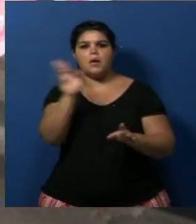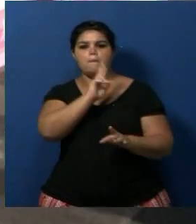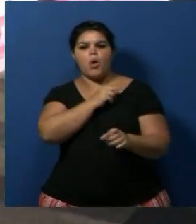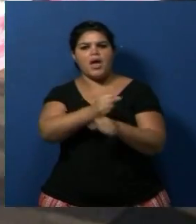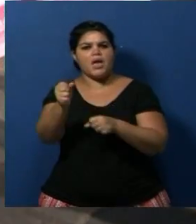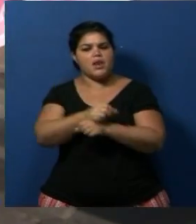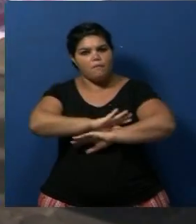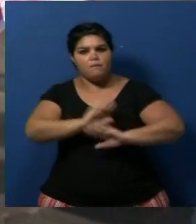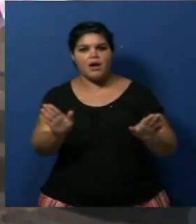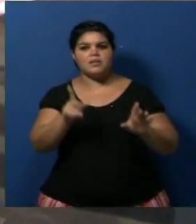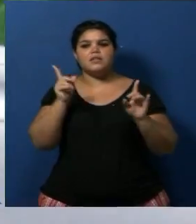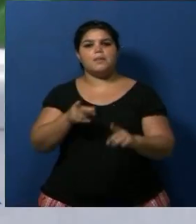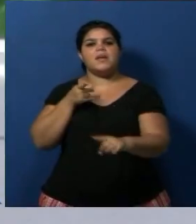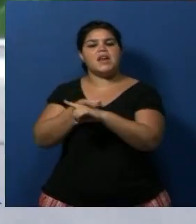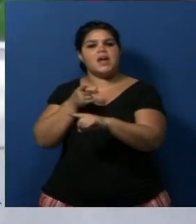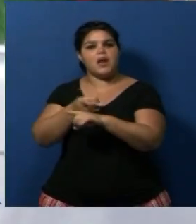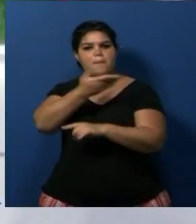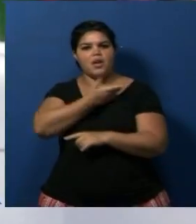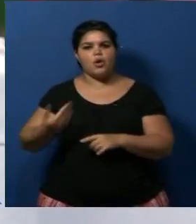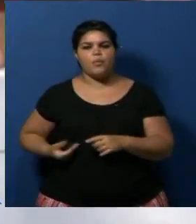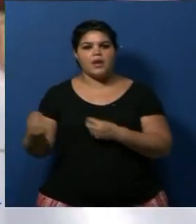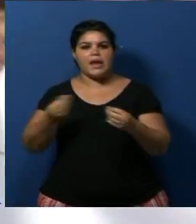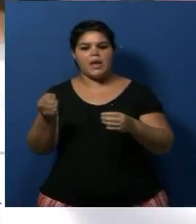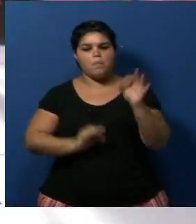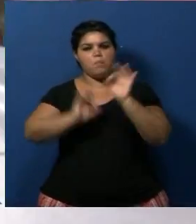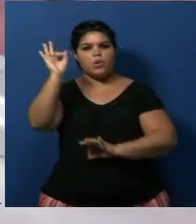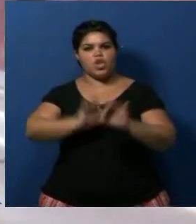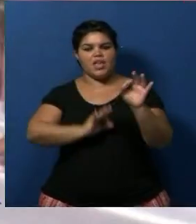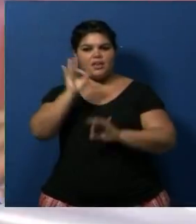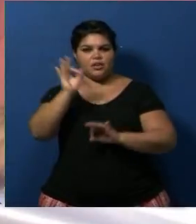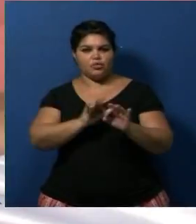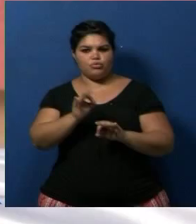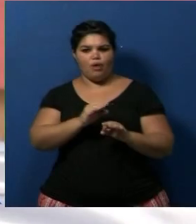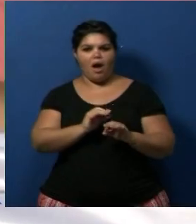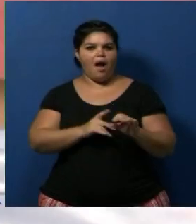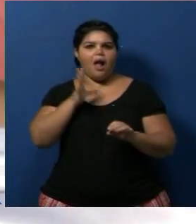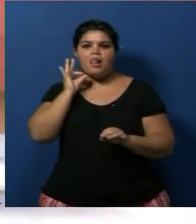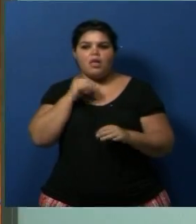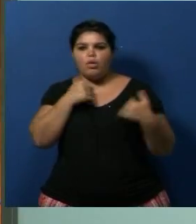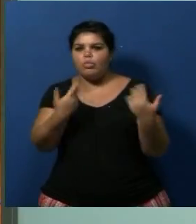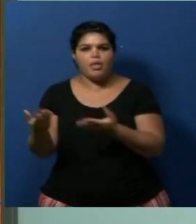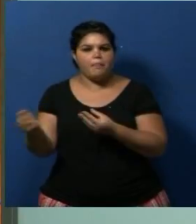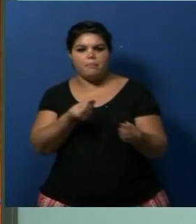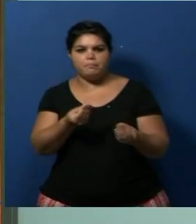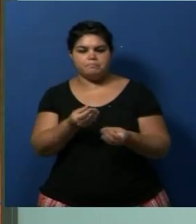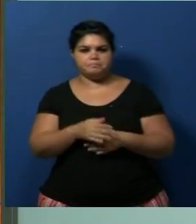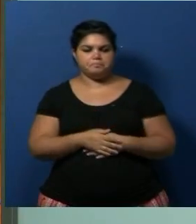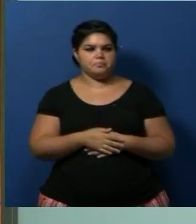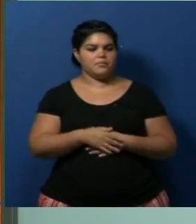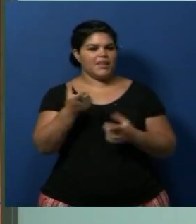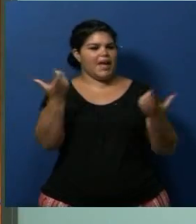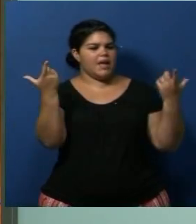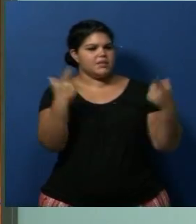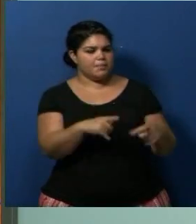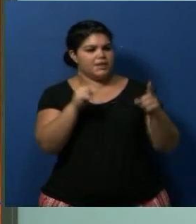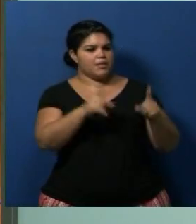reclamarle al Estado que aplique políticas de género en diversos ámbitos, ¿no? Si hablamos de asamblea y de un proceso para la marcha